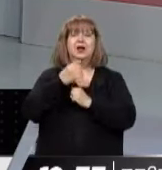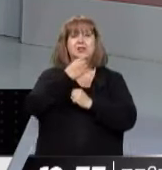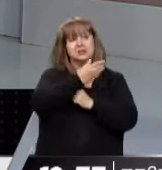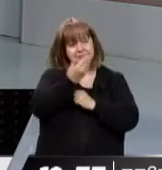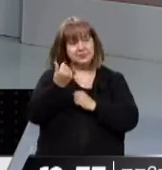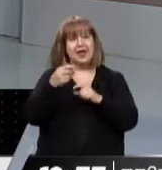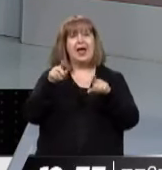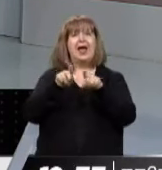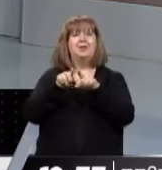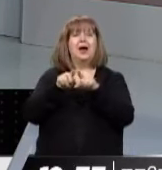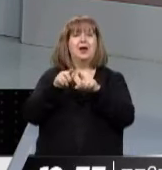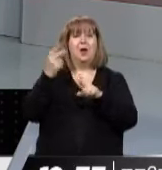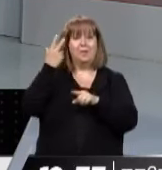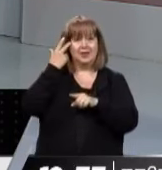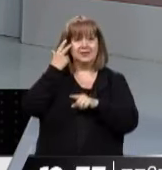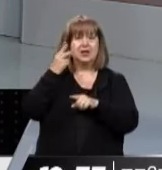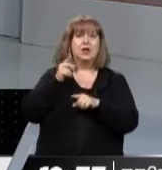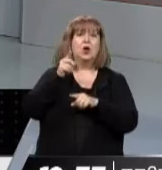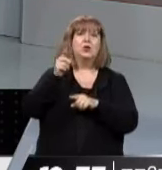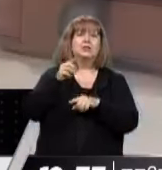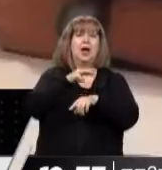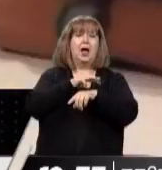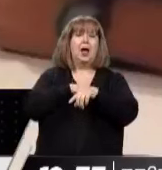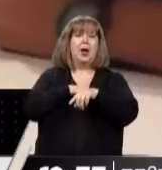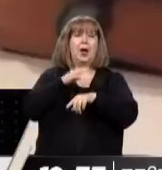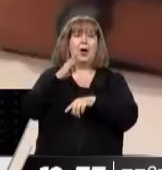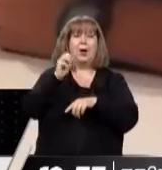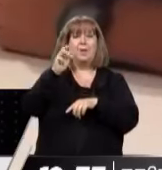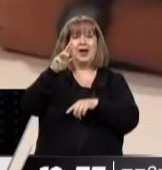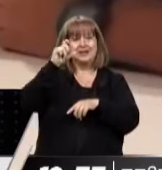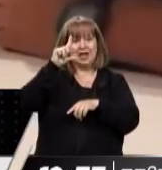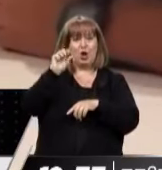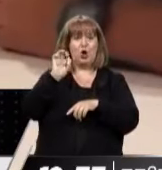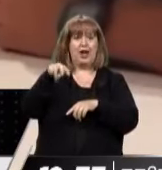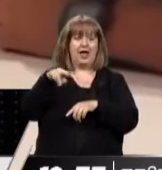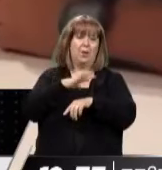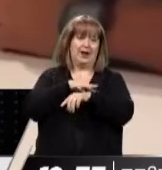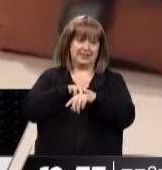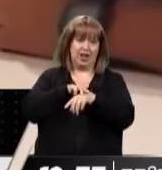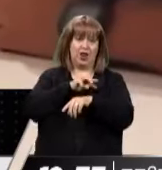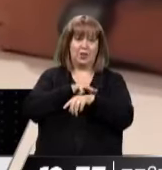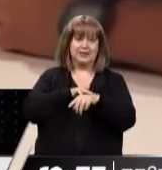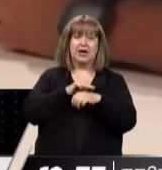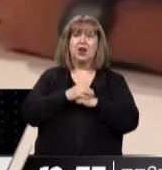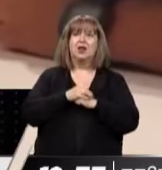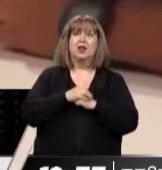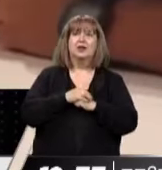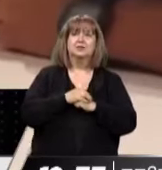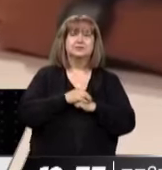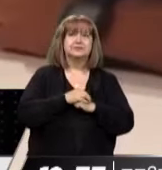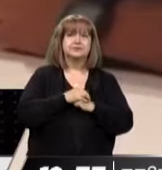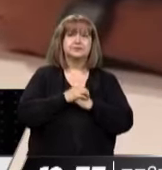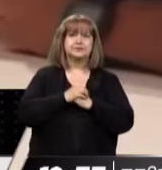nota, pero disparó durísimo contra el Barcelona. Mire. Qué linda sería verlo volver a entrar al patio de su casa, al Camp Nou. ¿Qué opinas,